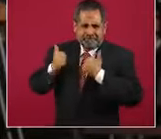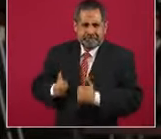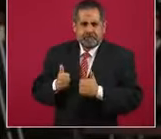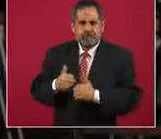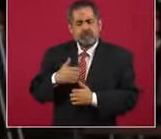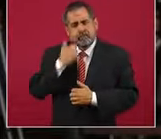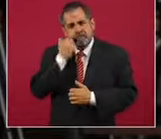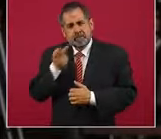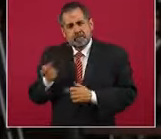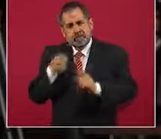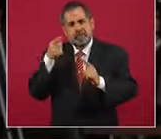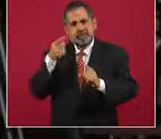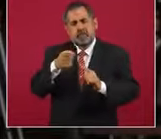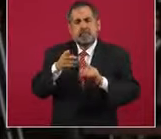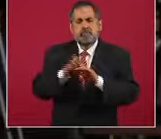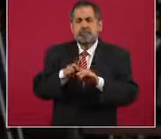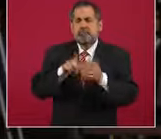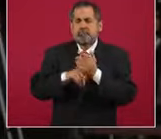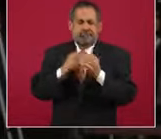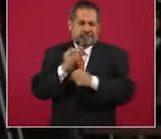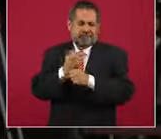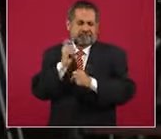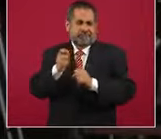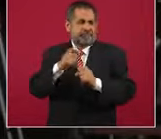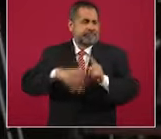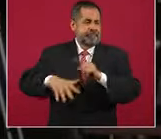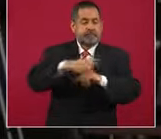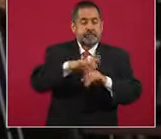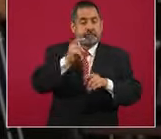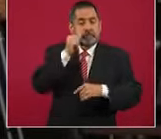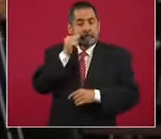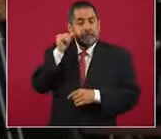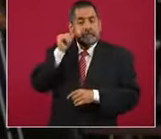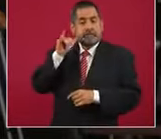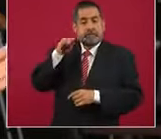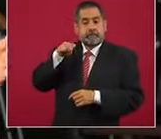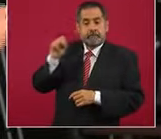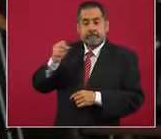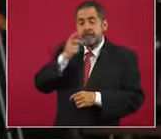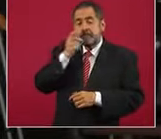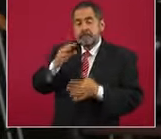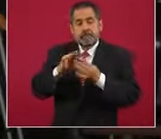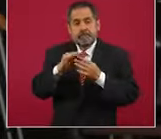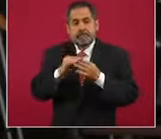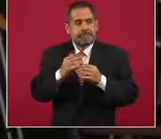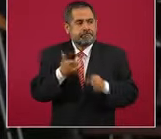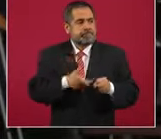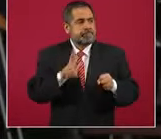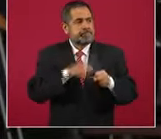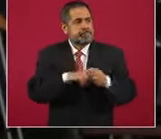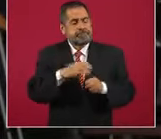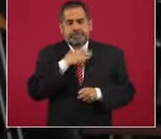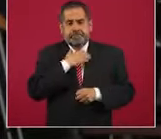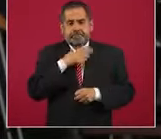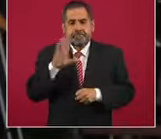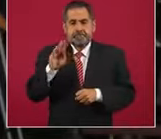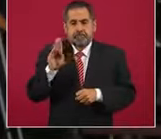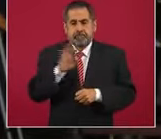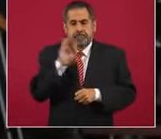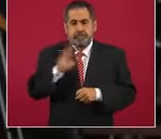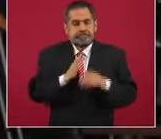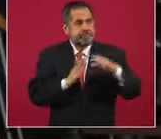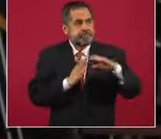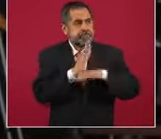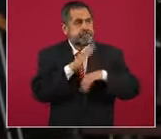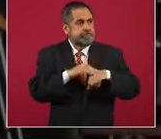quisiera preguntarle, y sobre todo con el contexto de que ayer el IMSS dice que estamos rebasando el 90%, o prácticamente